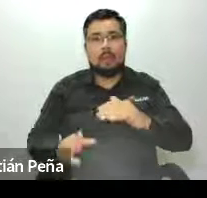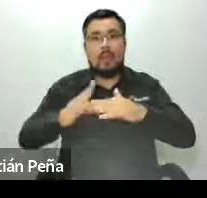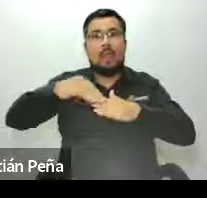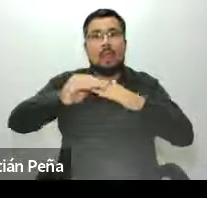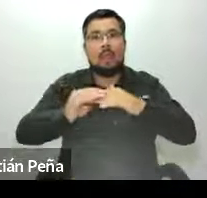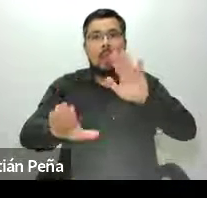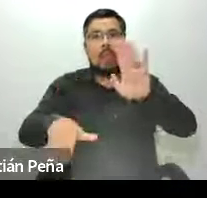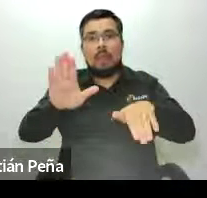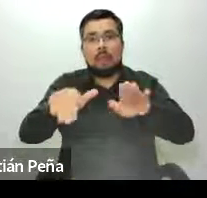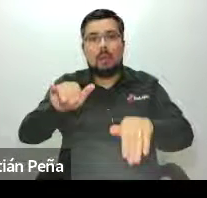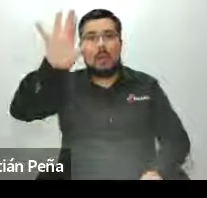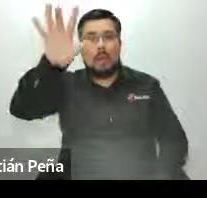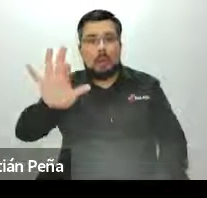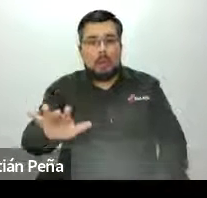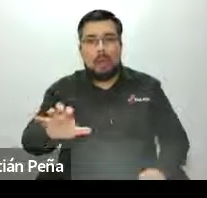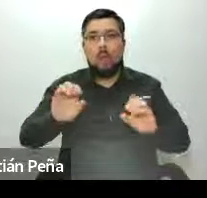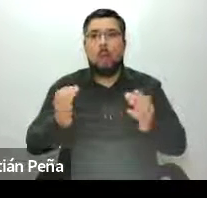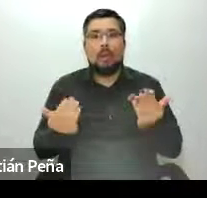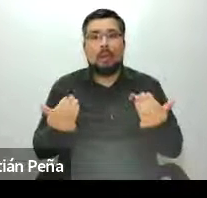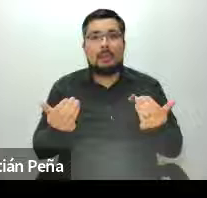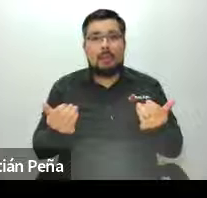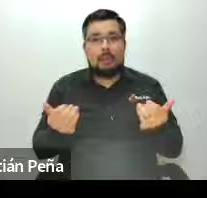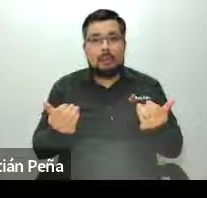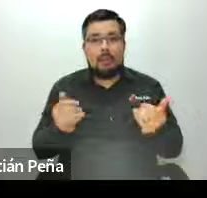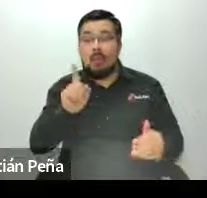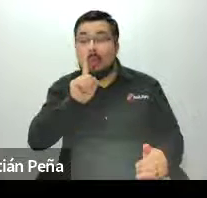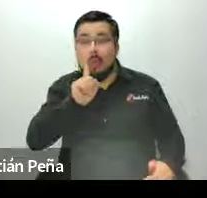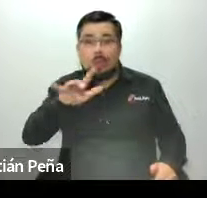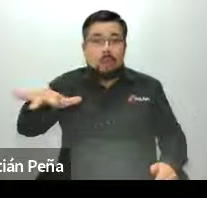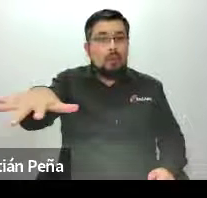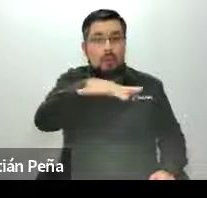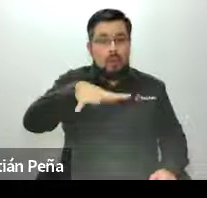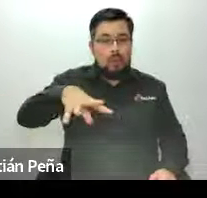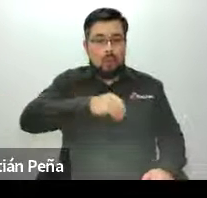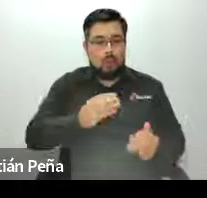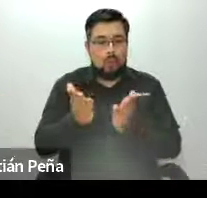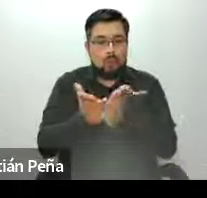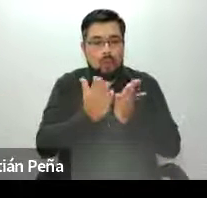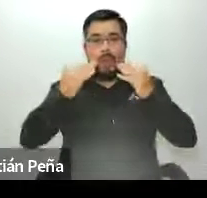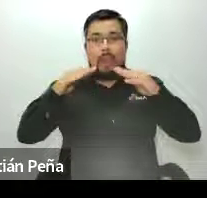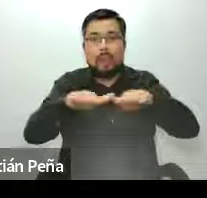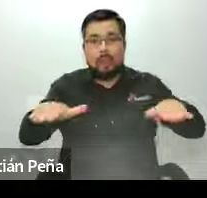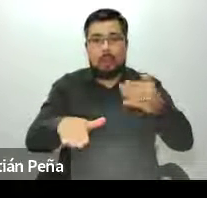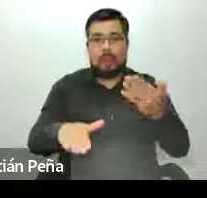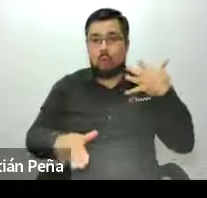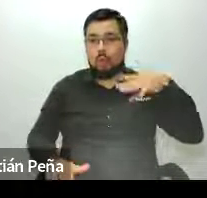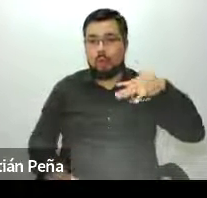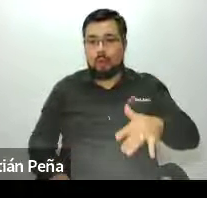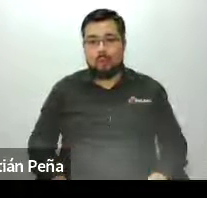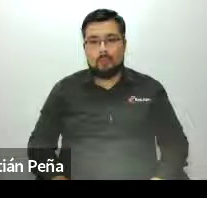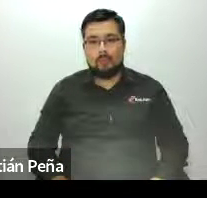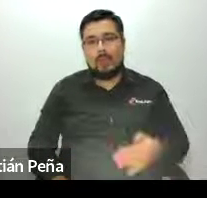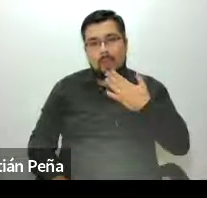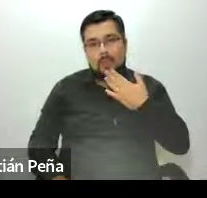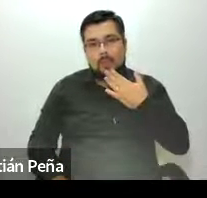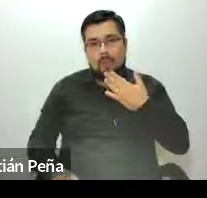las características y de las necesidades que tienen nuestras y nuestros estudiantes. Eso es muy, muy importante y también nosotros